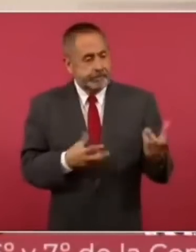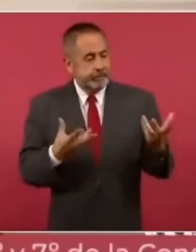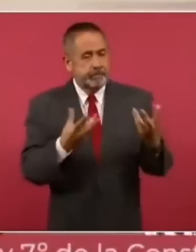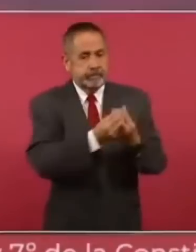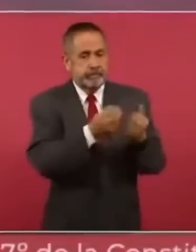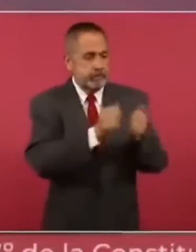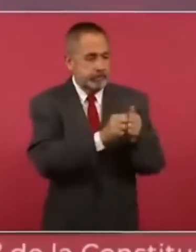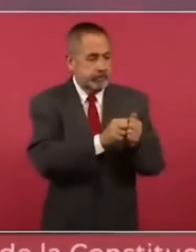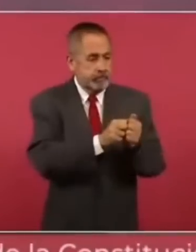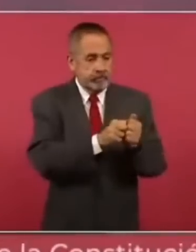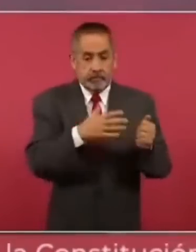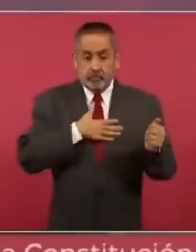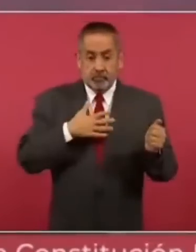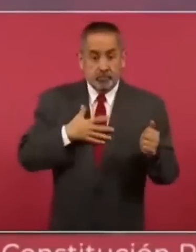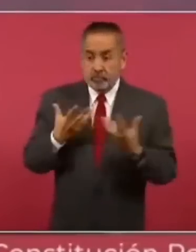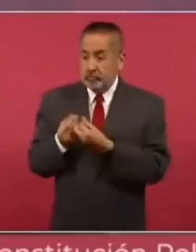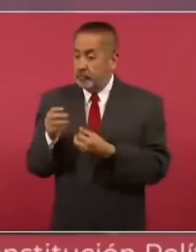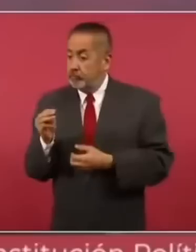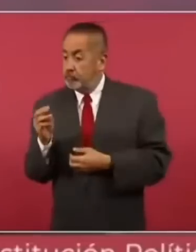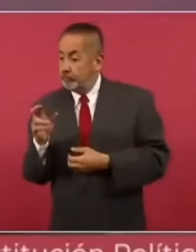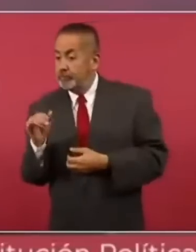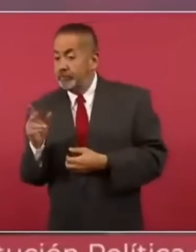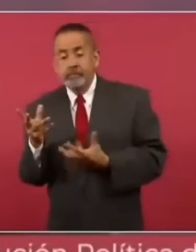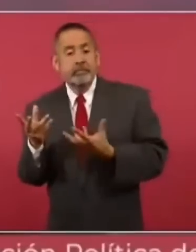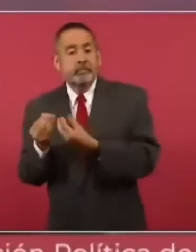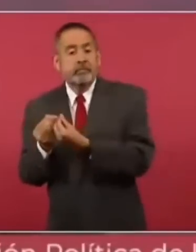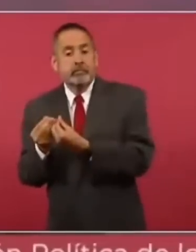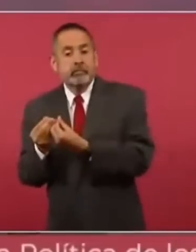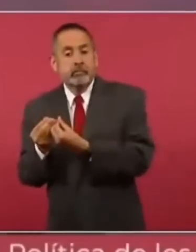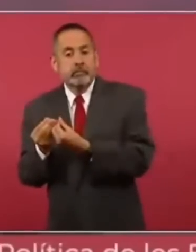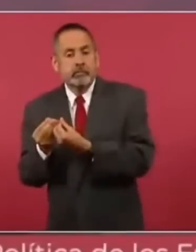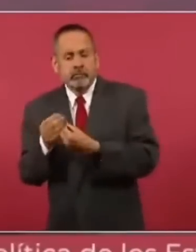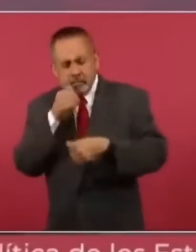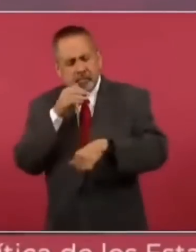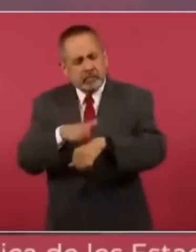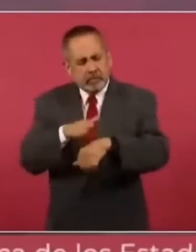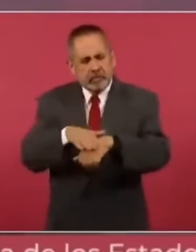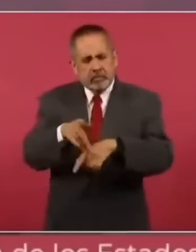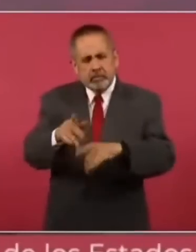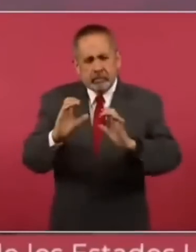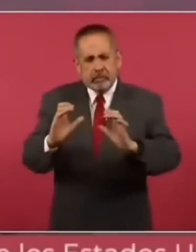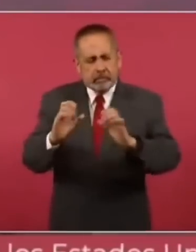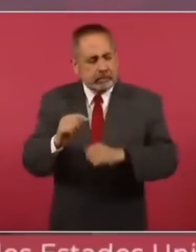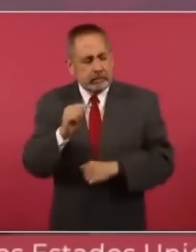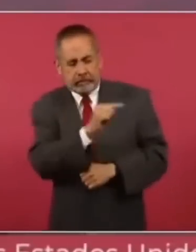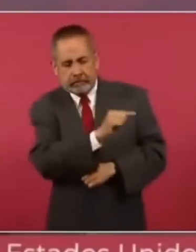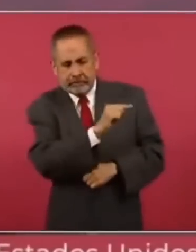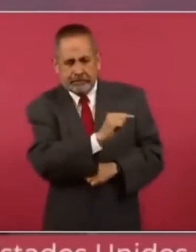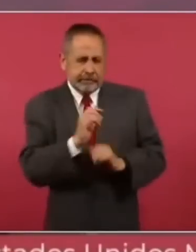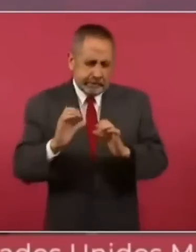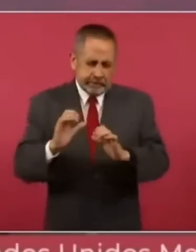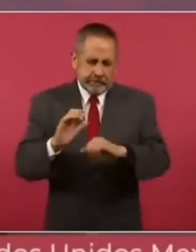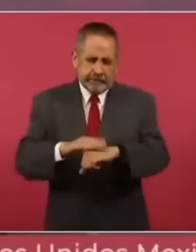vinculada a nuestro movimiento, y cuando les decía yo, tengan cuidado